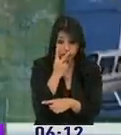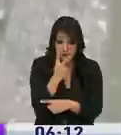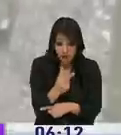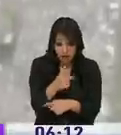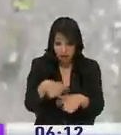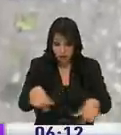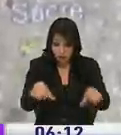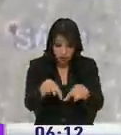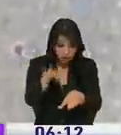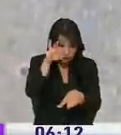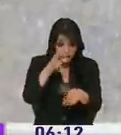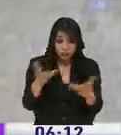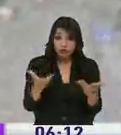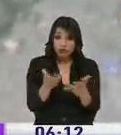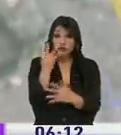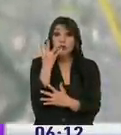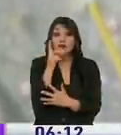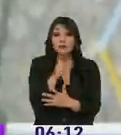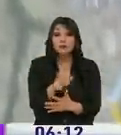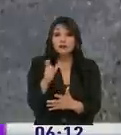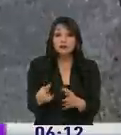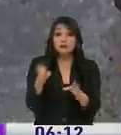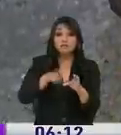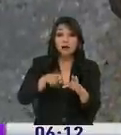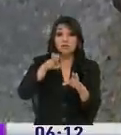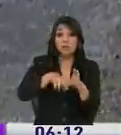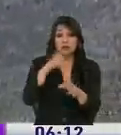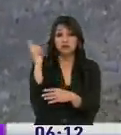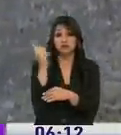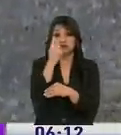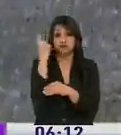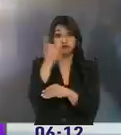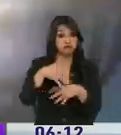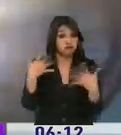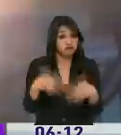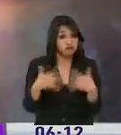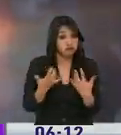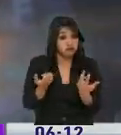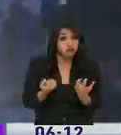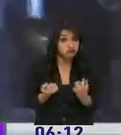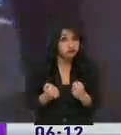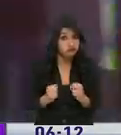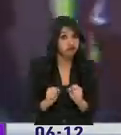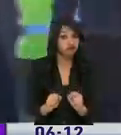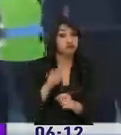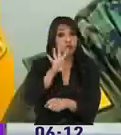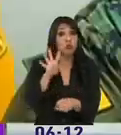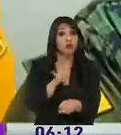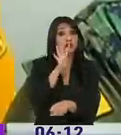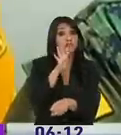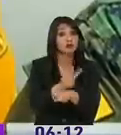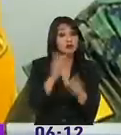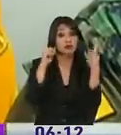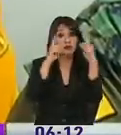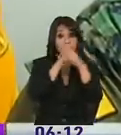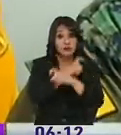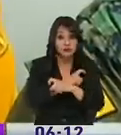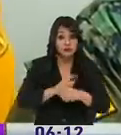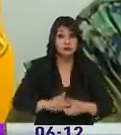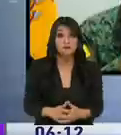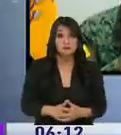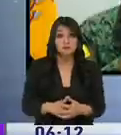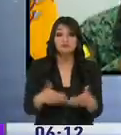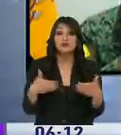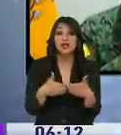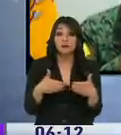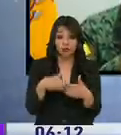la localización de los cuatro ocupantes. Fue una tarea que también les tomó 4 horas. A formar 3 equipos de búsqueda y